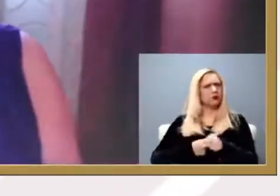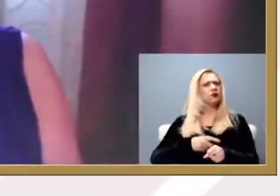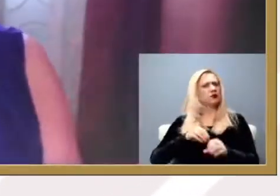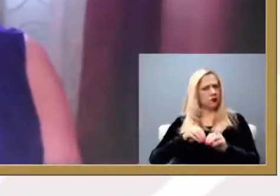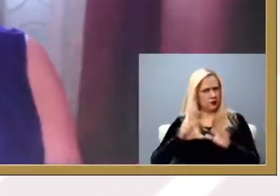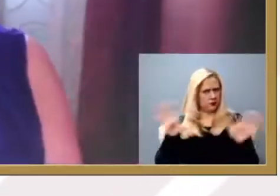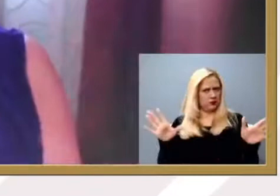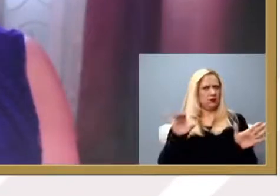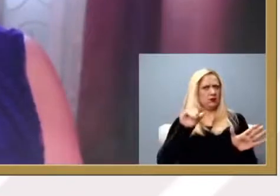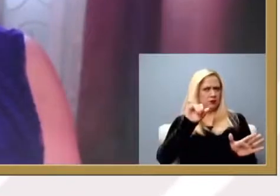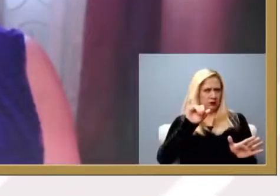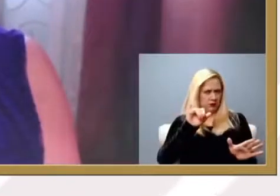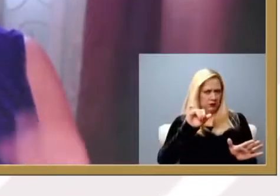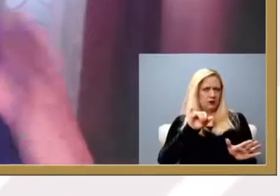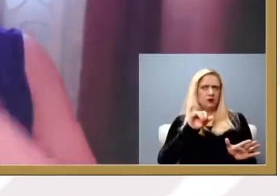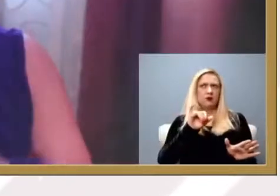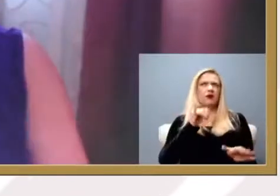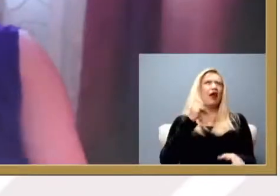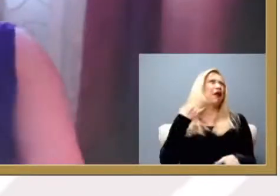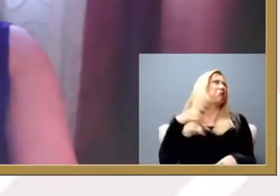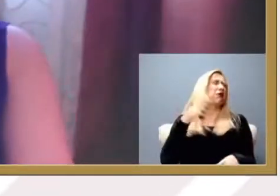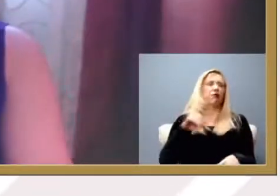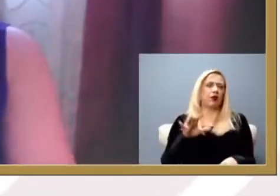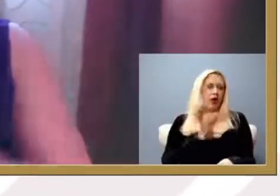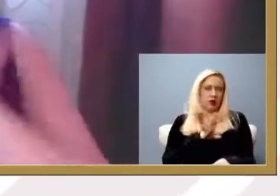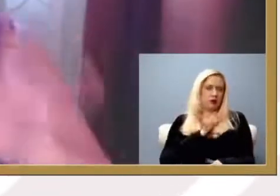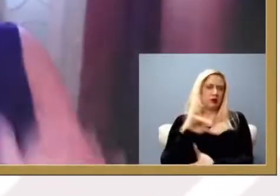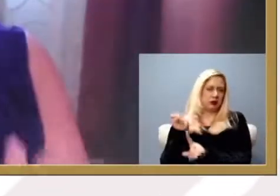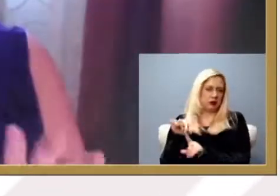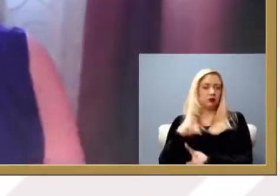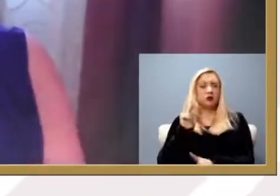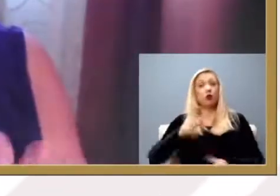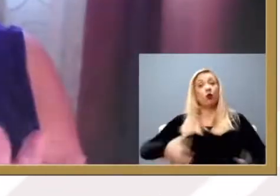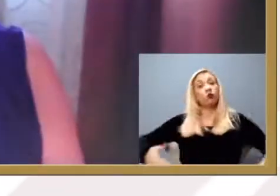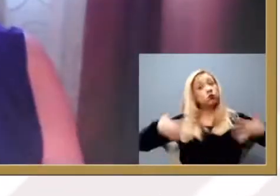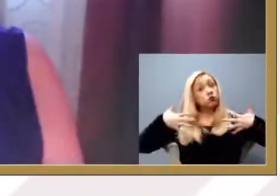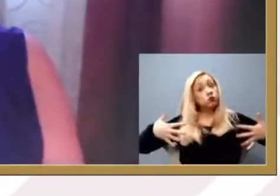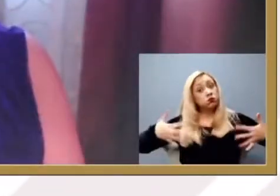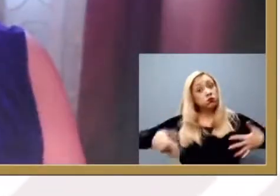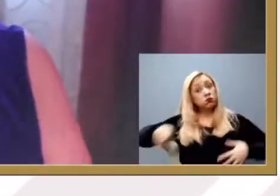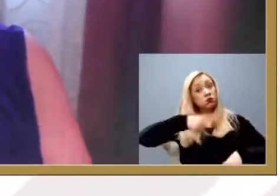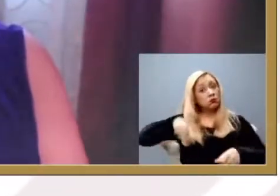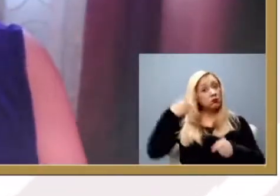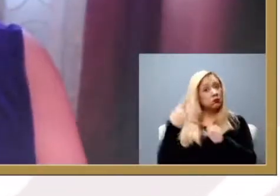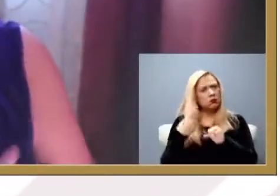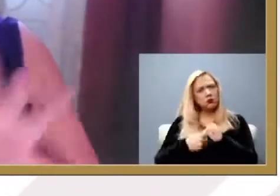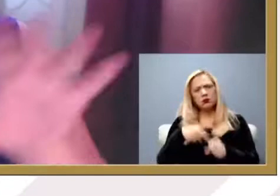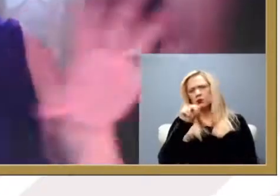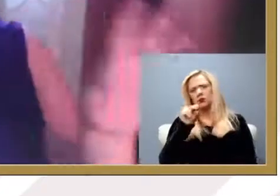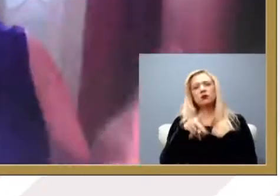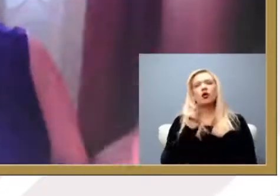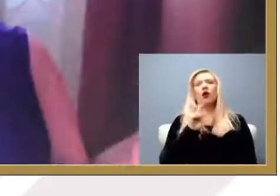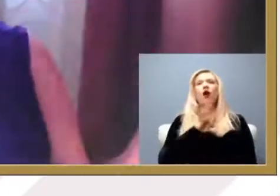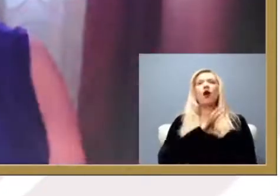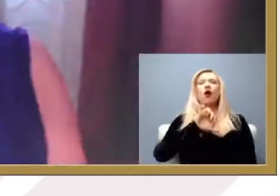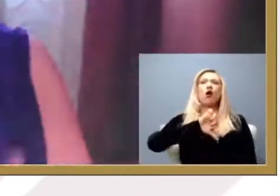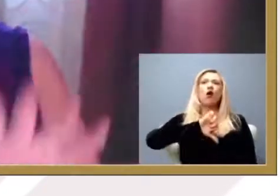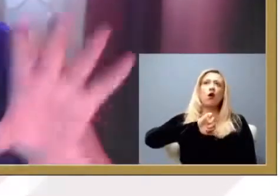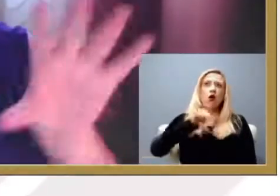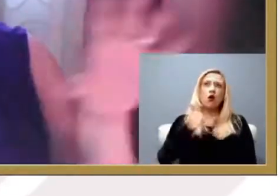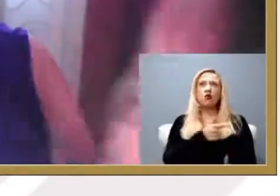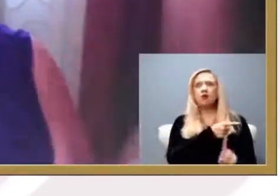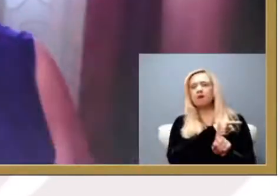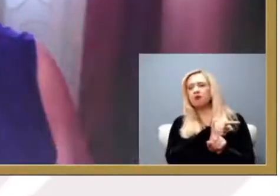pues que existe, no podemos negarlo, y no es porque las personas gordas necesariamente estemos enfermas, sino nos ha llevado a otra discusión: ¿por